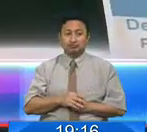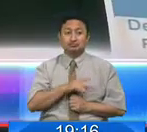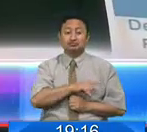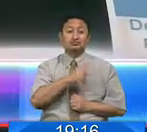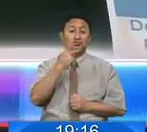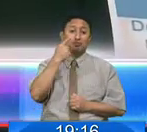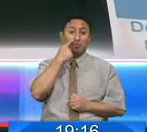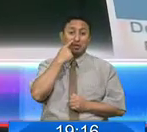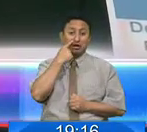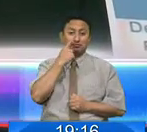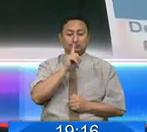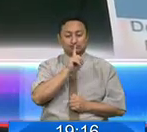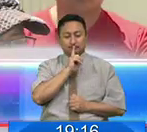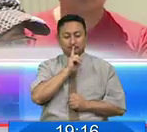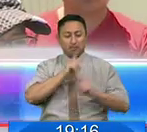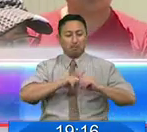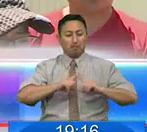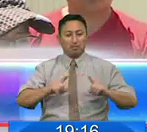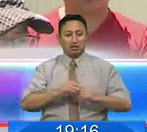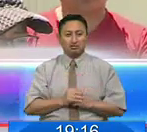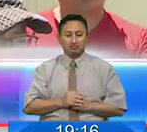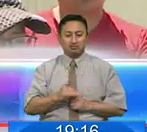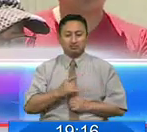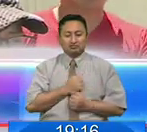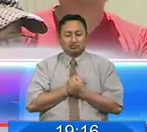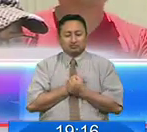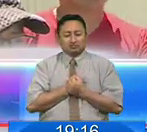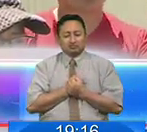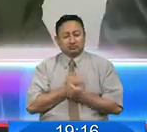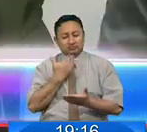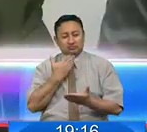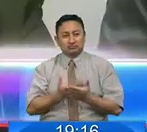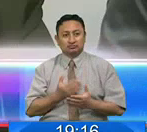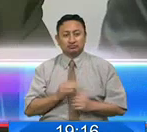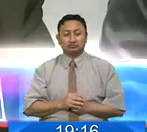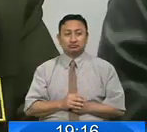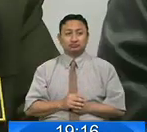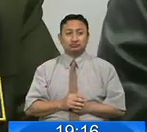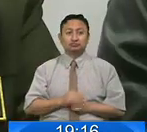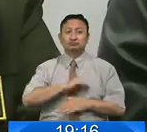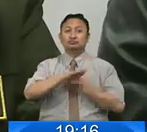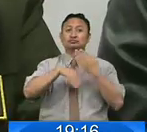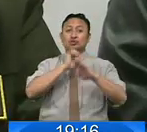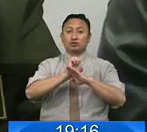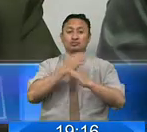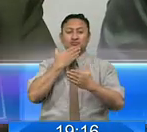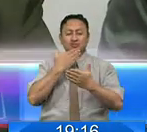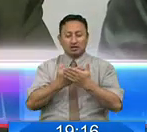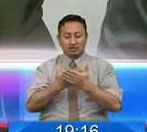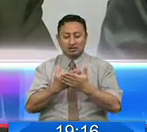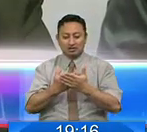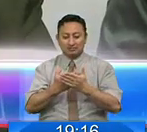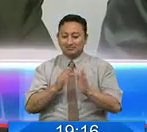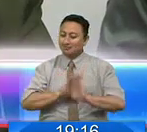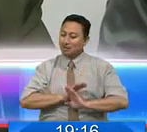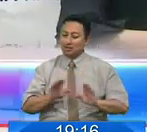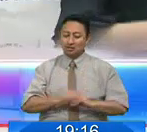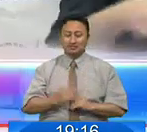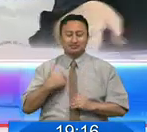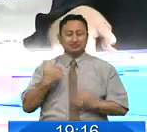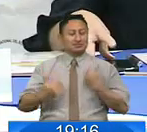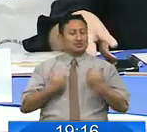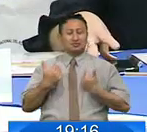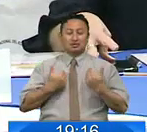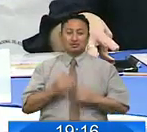padre dijo poco pero con palabras que le nacieron de lo más profundo le agradezco a ecuador mil gracias lo único que pueda decir estoy feliz